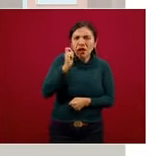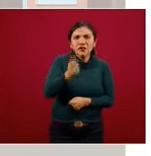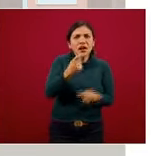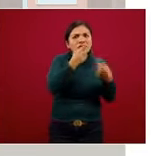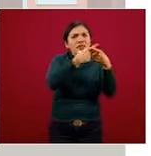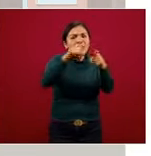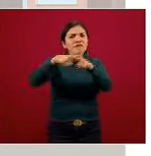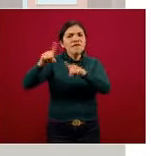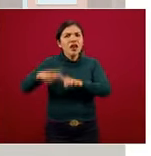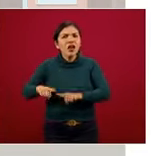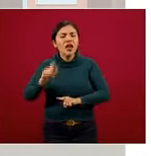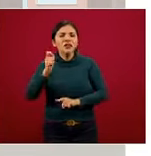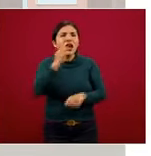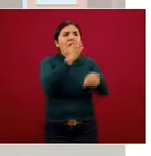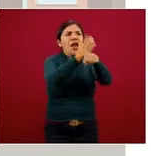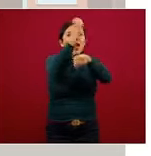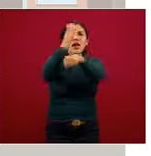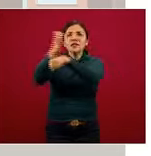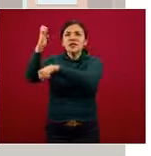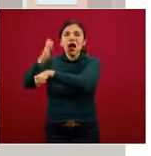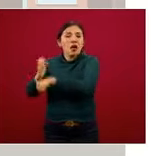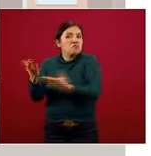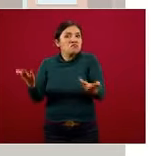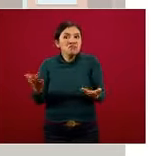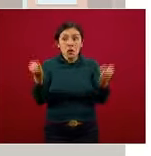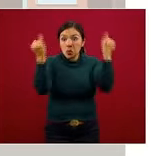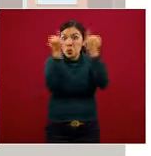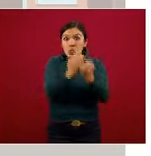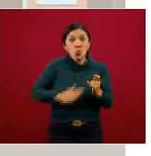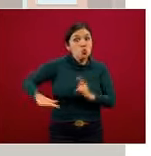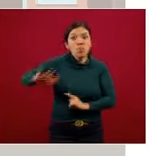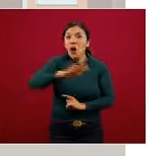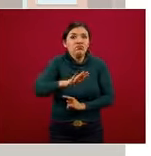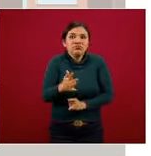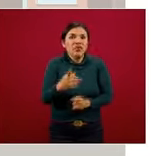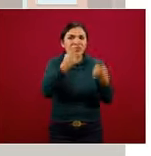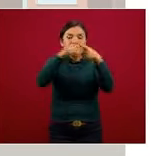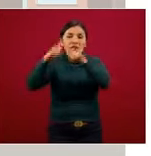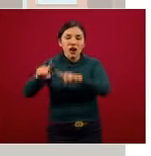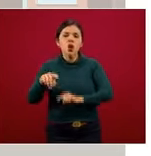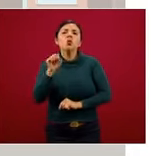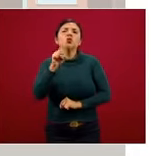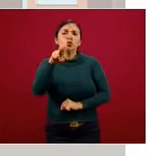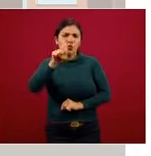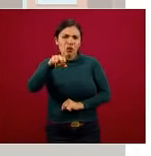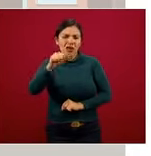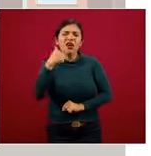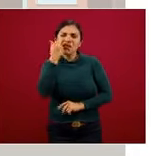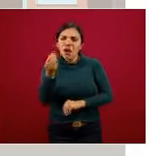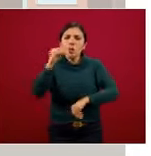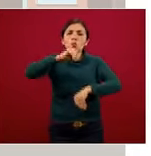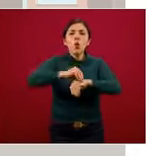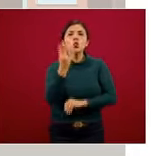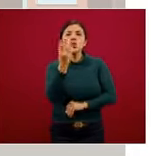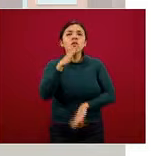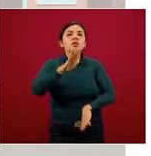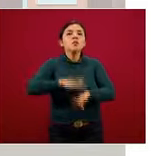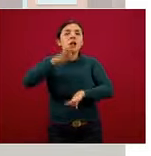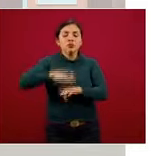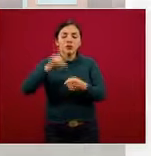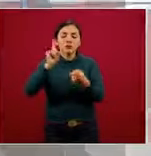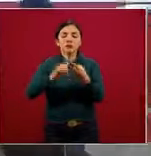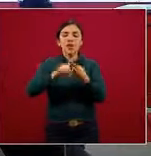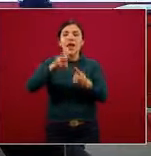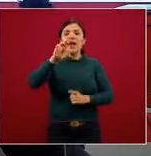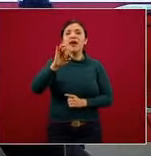en cada uno de nuestros bellos estados de la República Mexicana, Susana decide acompañarse de 4 grandes heroínas: